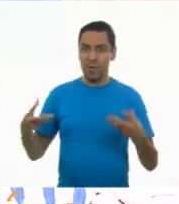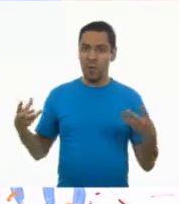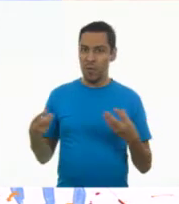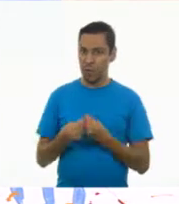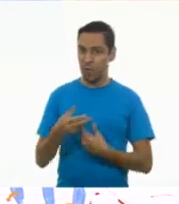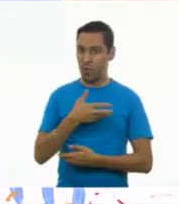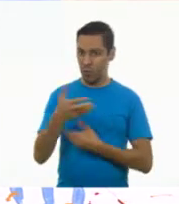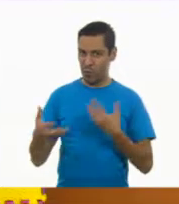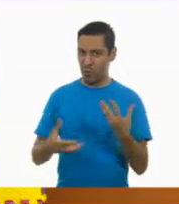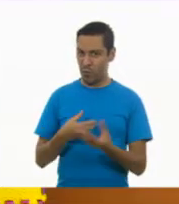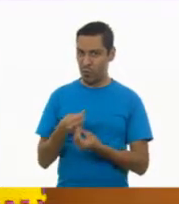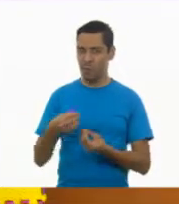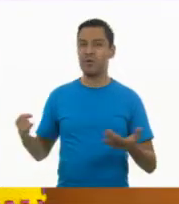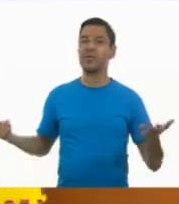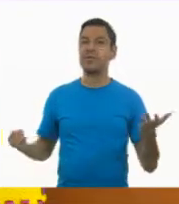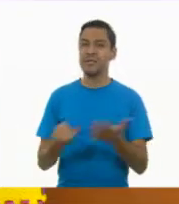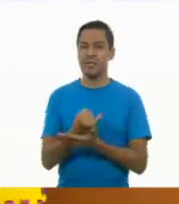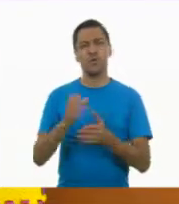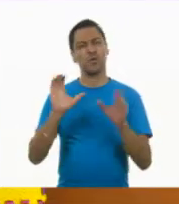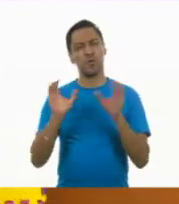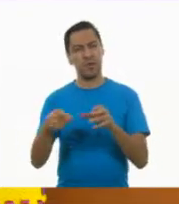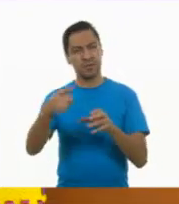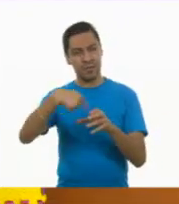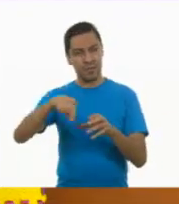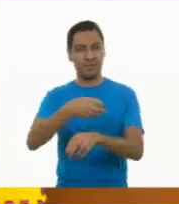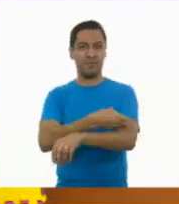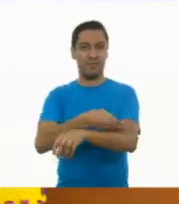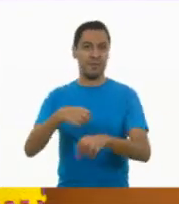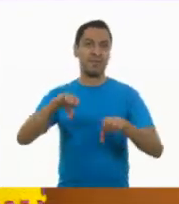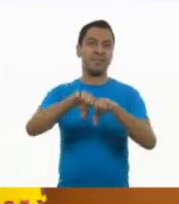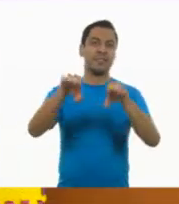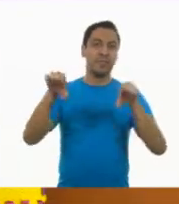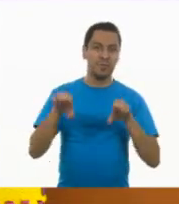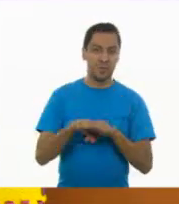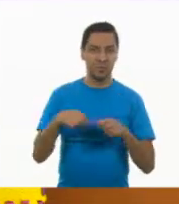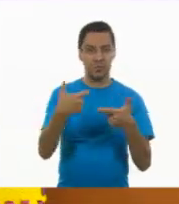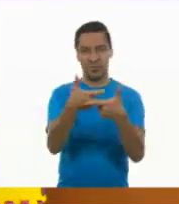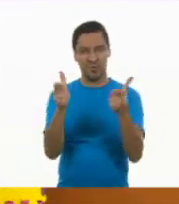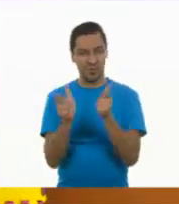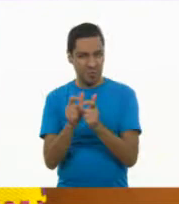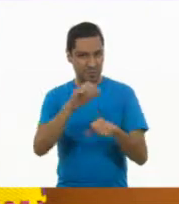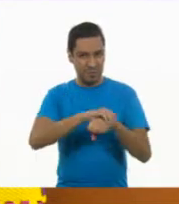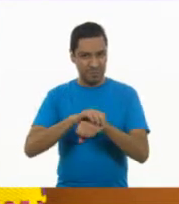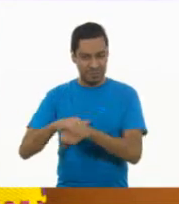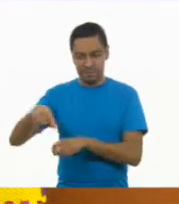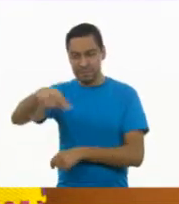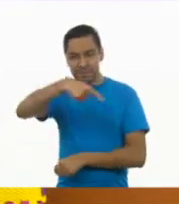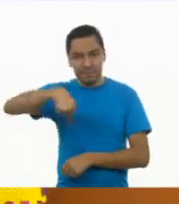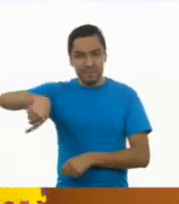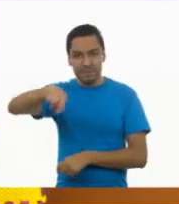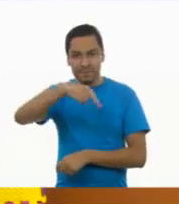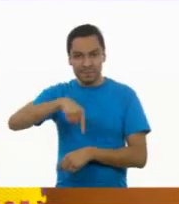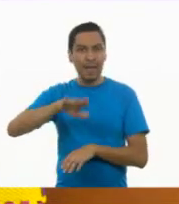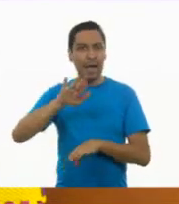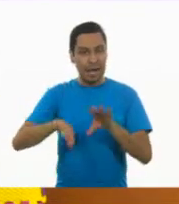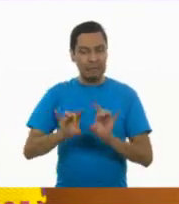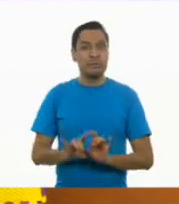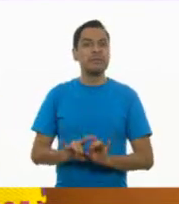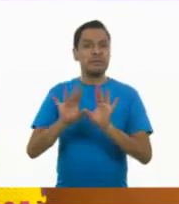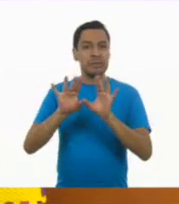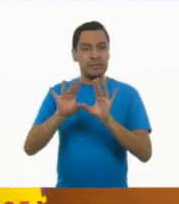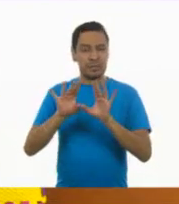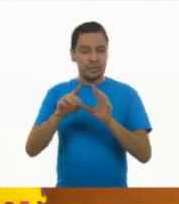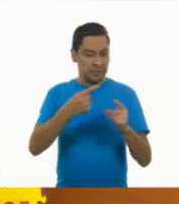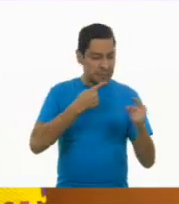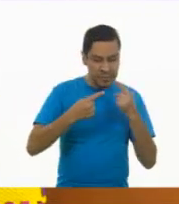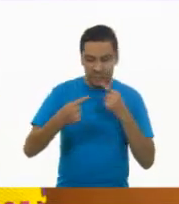las escuelas, comunidades, familias, equipos, grupos de amigos, existen momentos y situaciones que exigen la